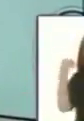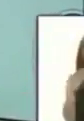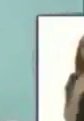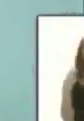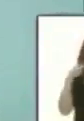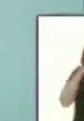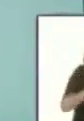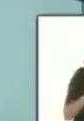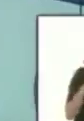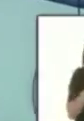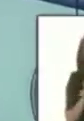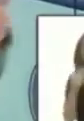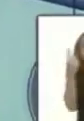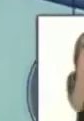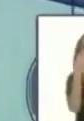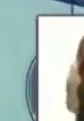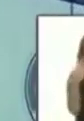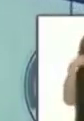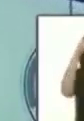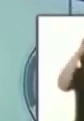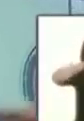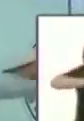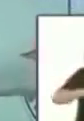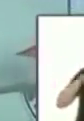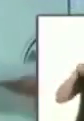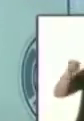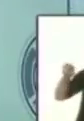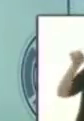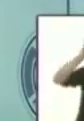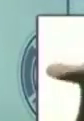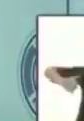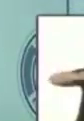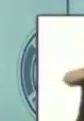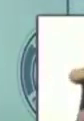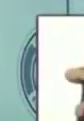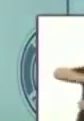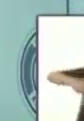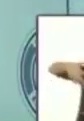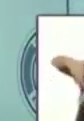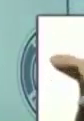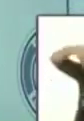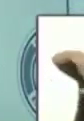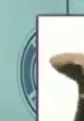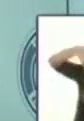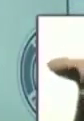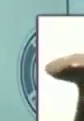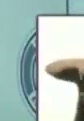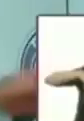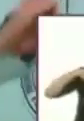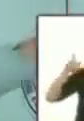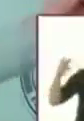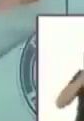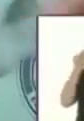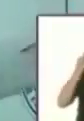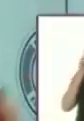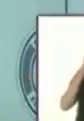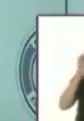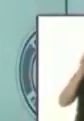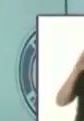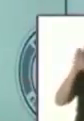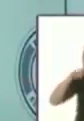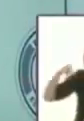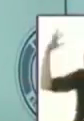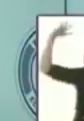Boy también al Verde de no desaparecer, y pues los otros sí, no creo que haya tenido alguna meta en particular, ni